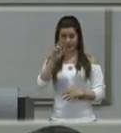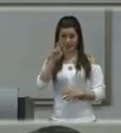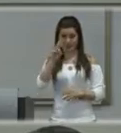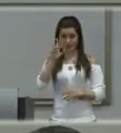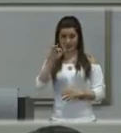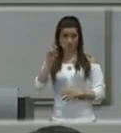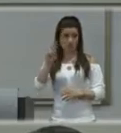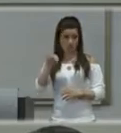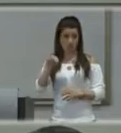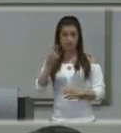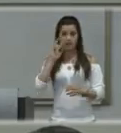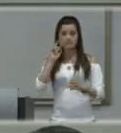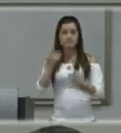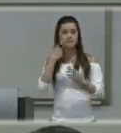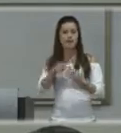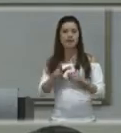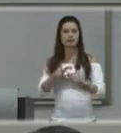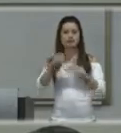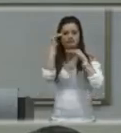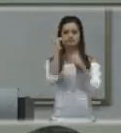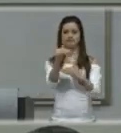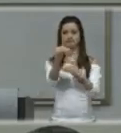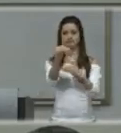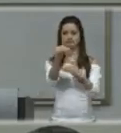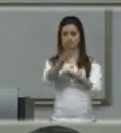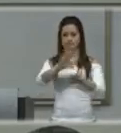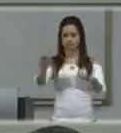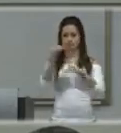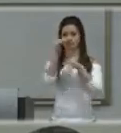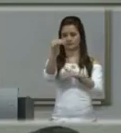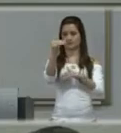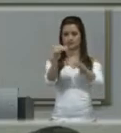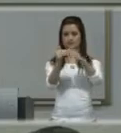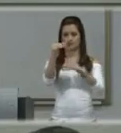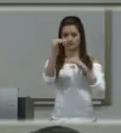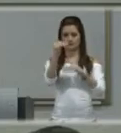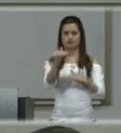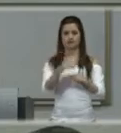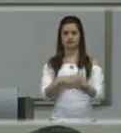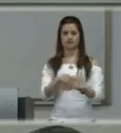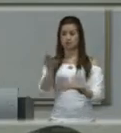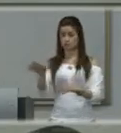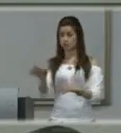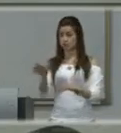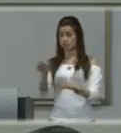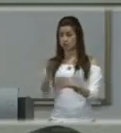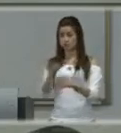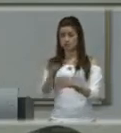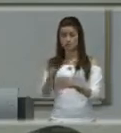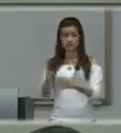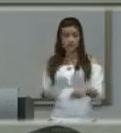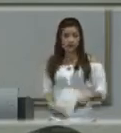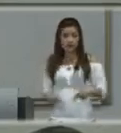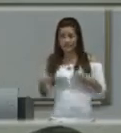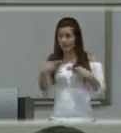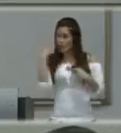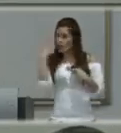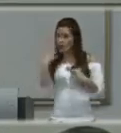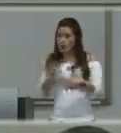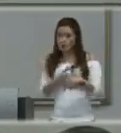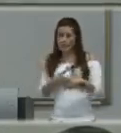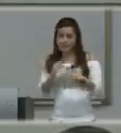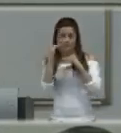una sola talla que tiene efectos vitalicios y en todos los aspectos de la vida de una persona, que no considera los diferentes